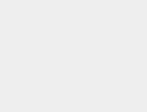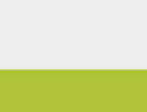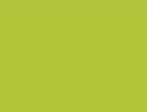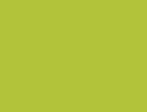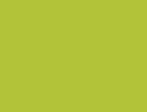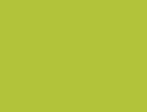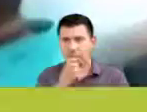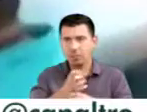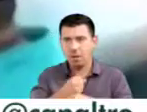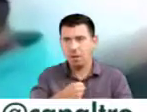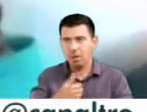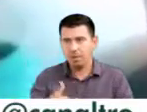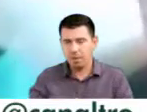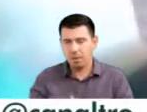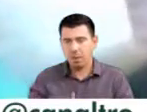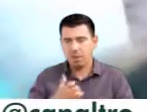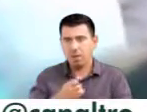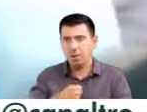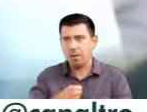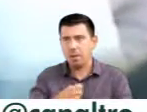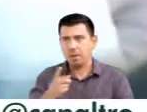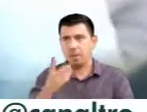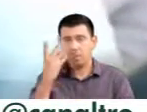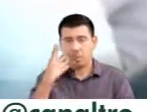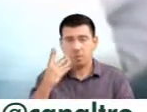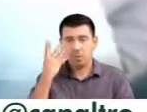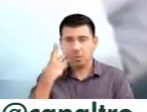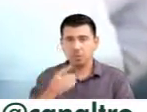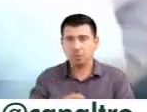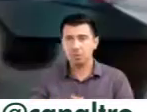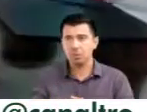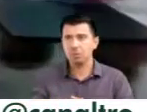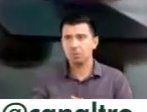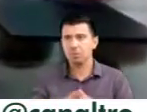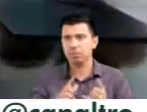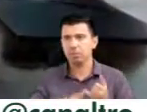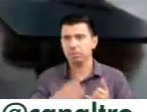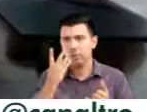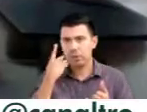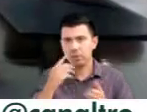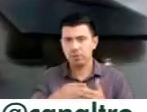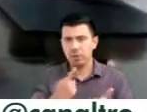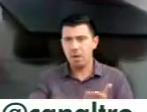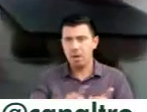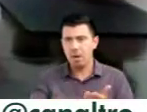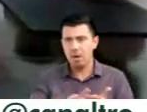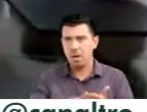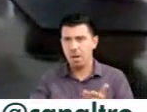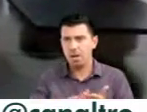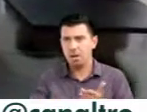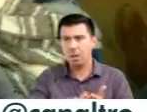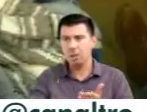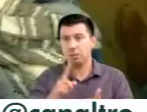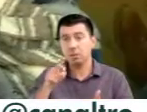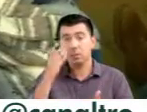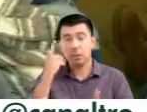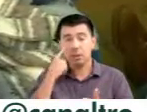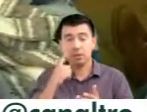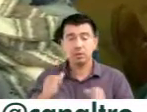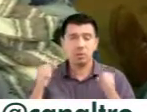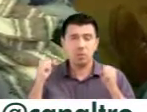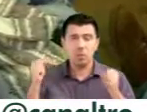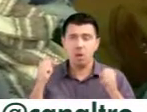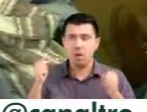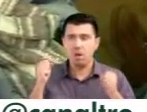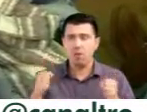canaltro.com. 4 días de incertidumbre y tensión se vivieron en la mesa de trabajo que se desarrolló en la alcaldía de Bucaramanga a raíz de la huelga